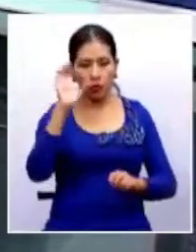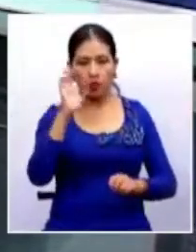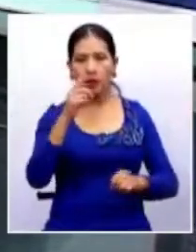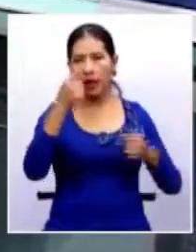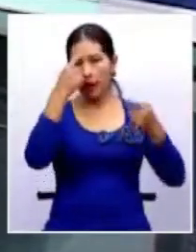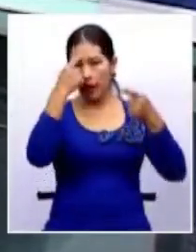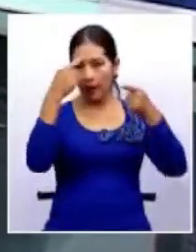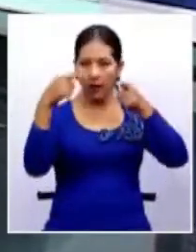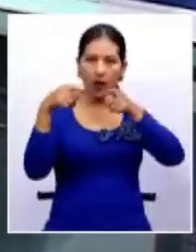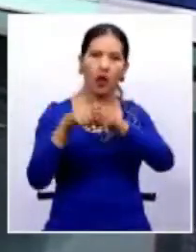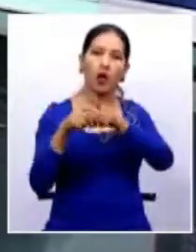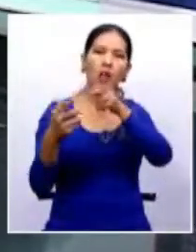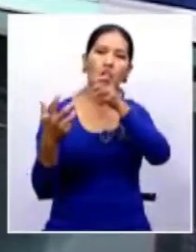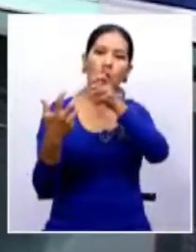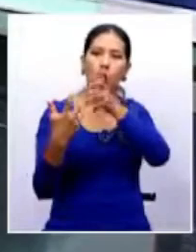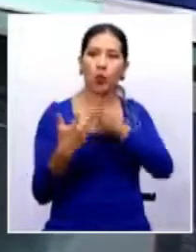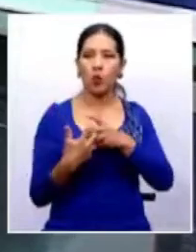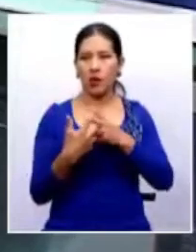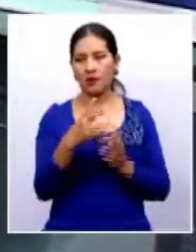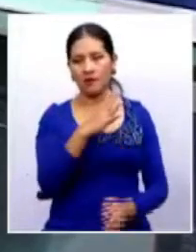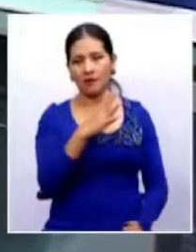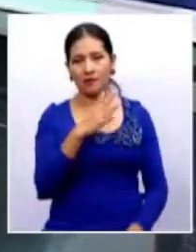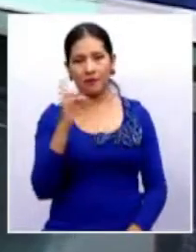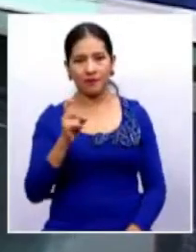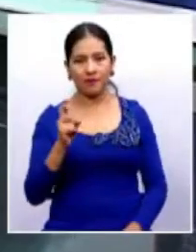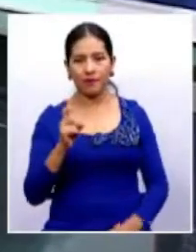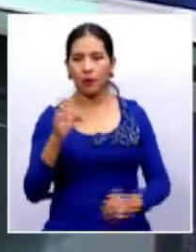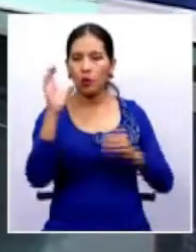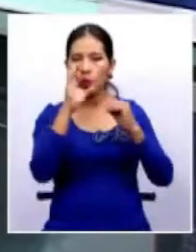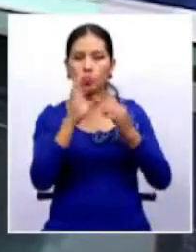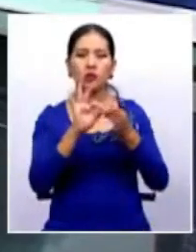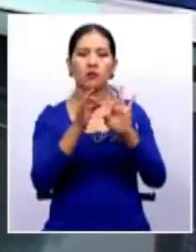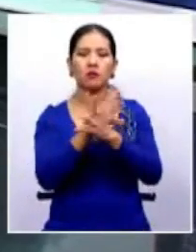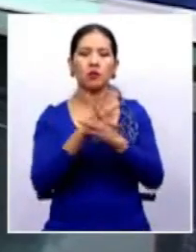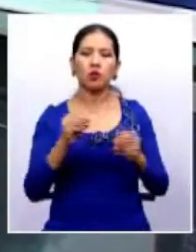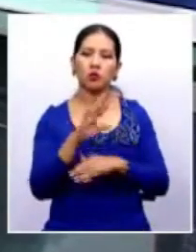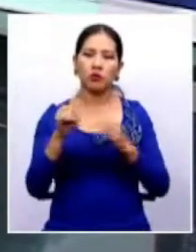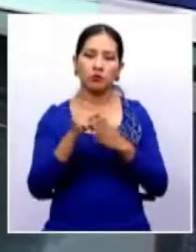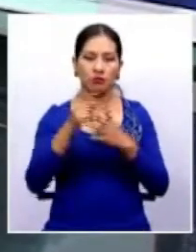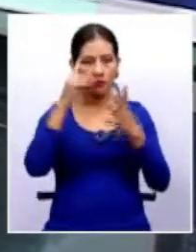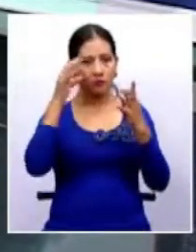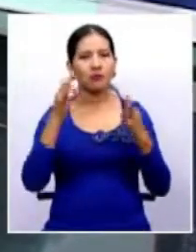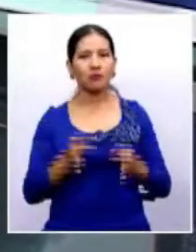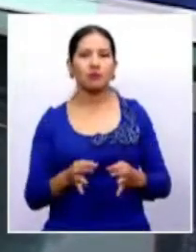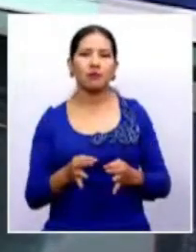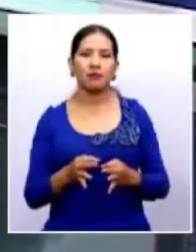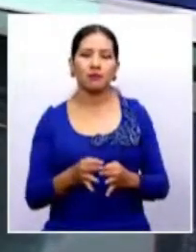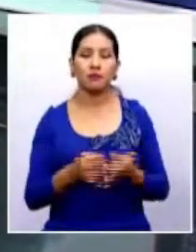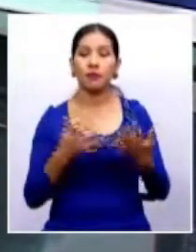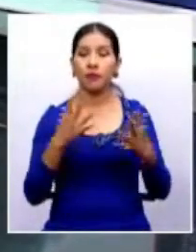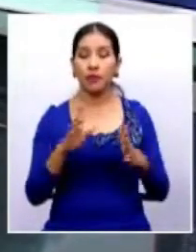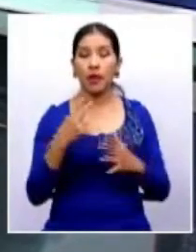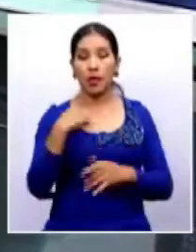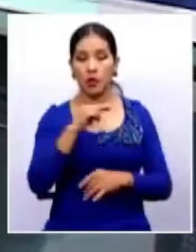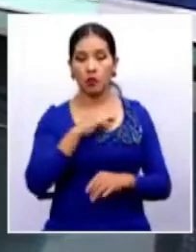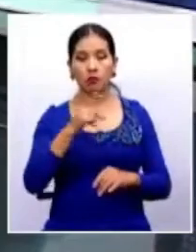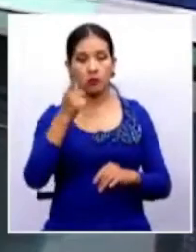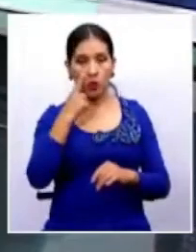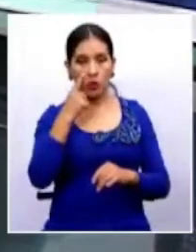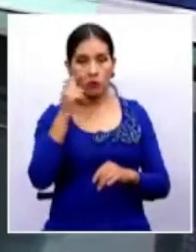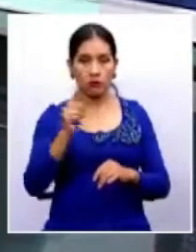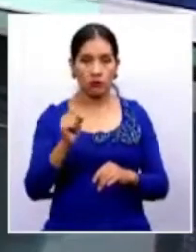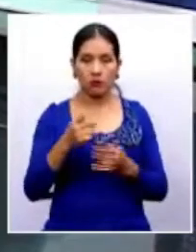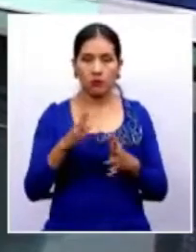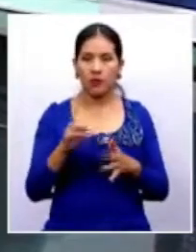coincidencias para buscar la solución definitiva hemos conocido ministro y usted nos